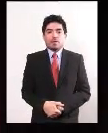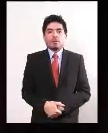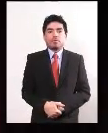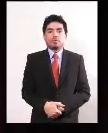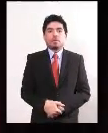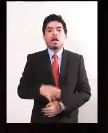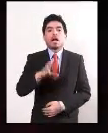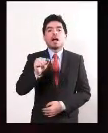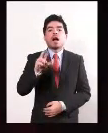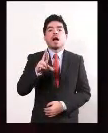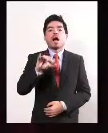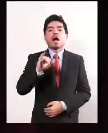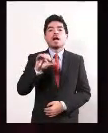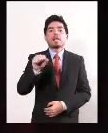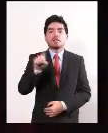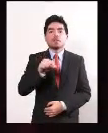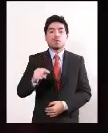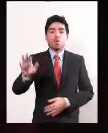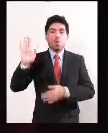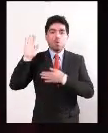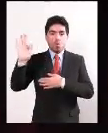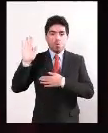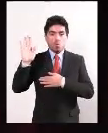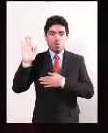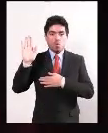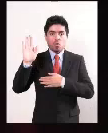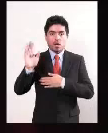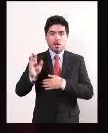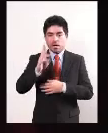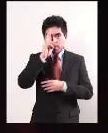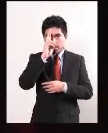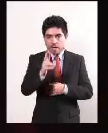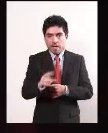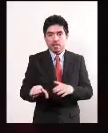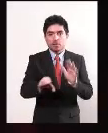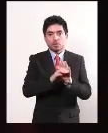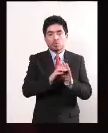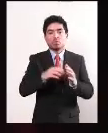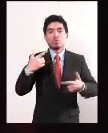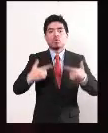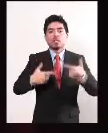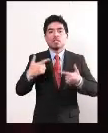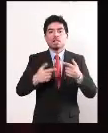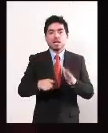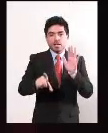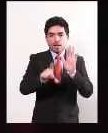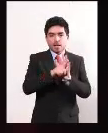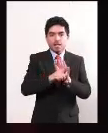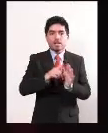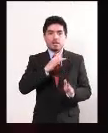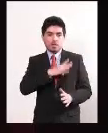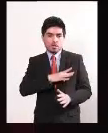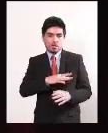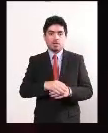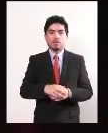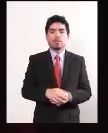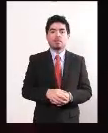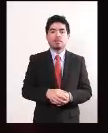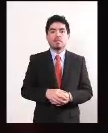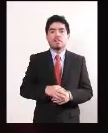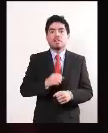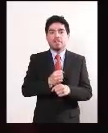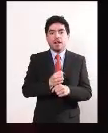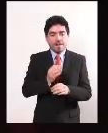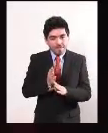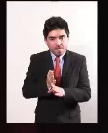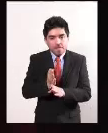Don Gustavo Arias Campos, ¿juráis o prometéis respetar la Constitución política y las leyes de la República, desempeñar